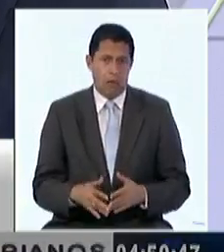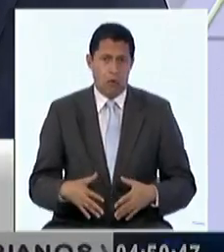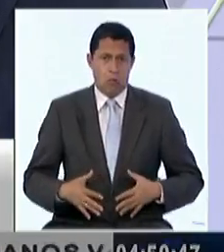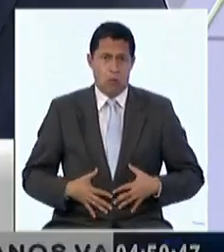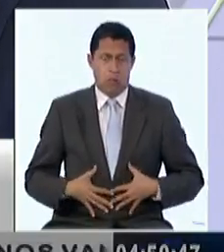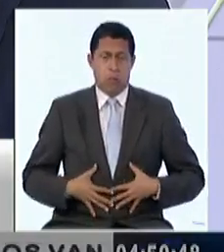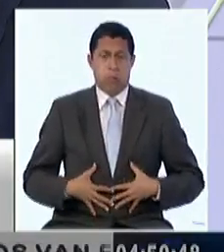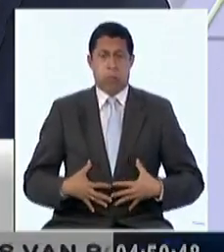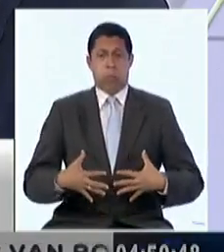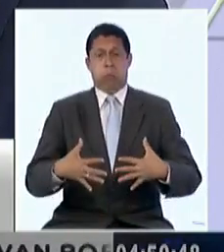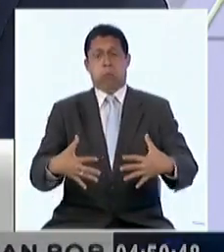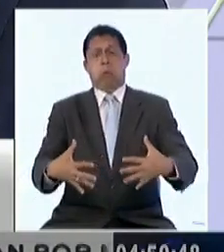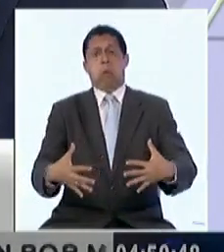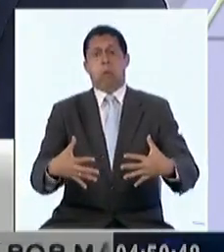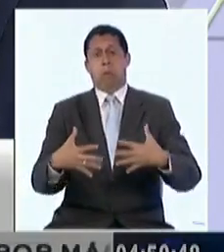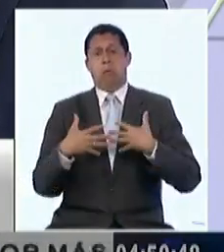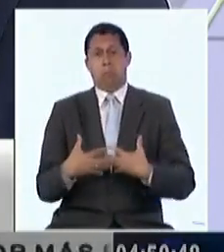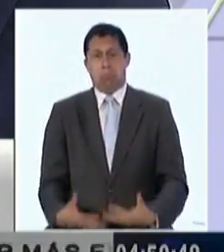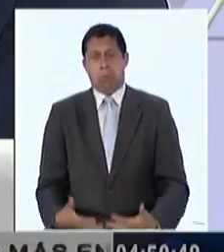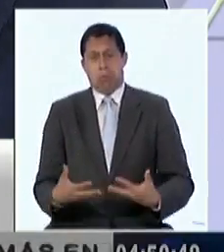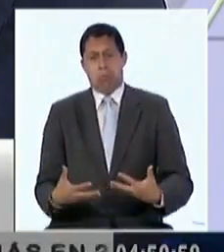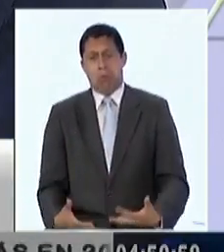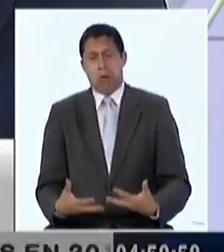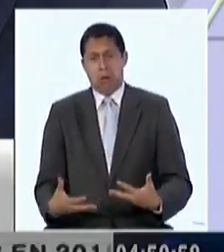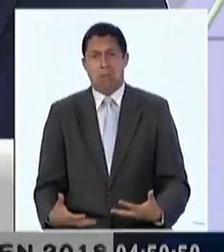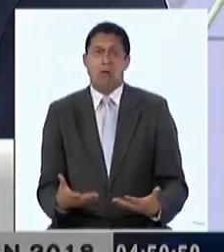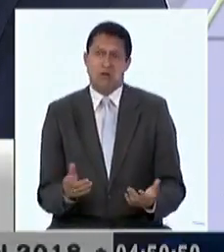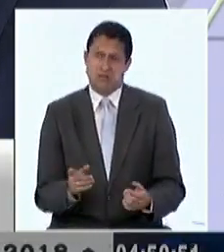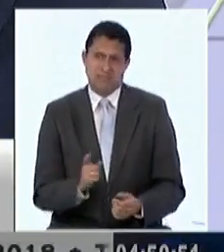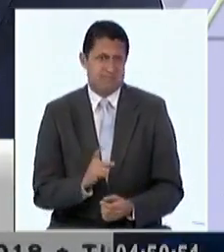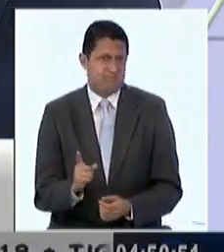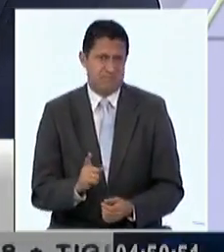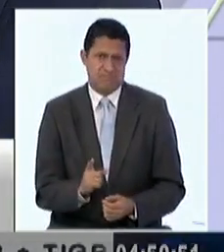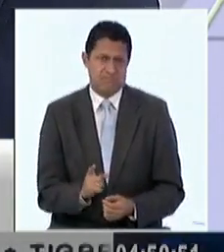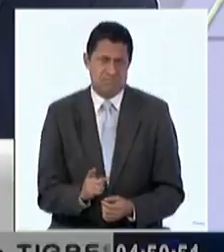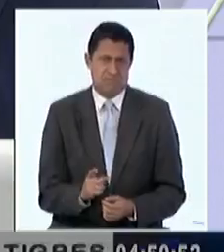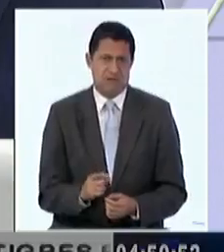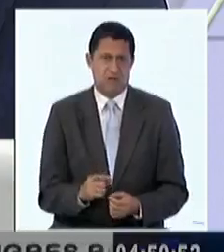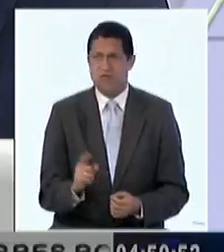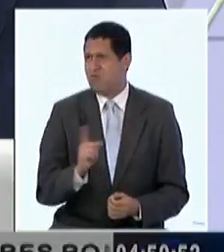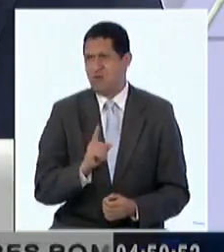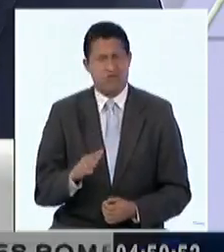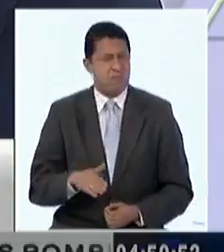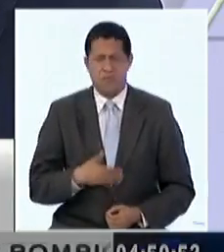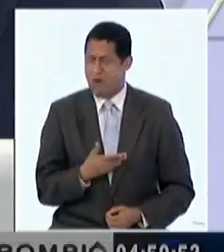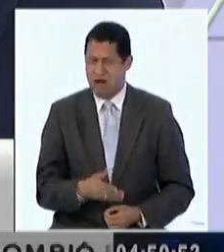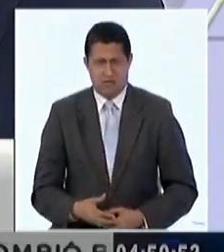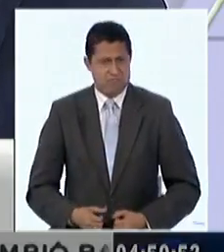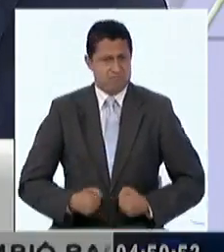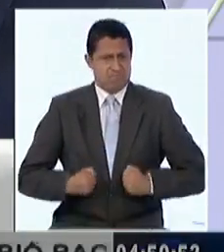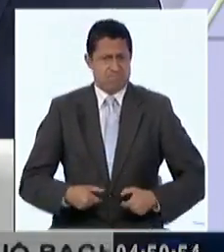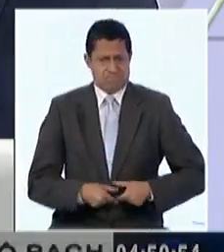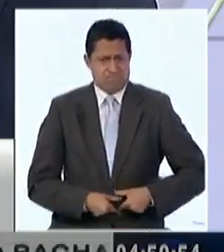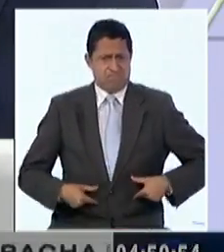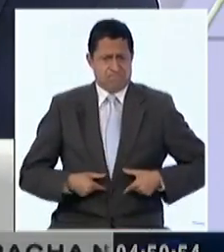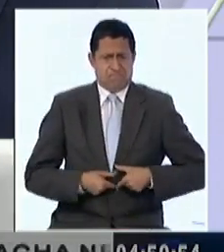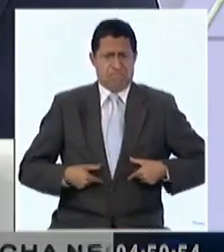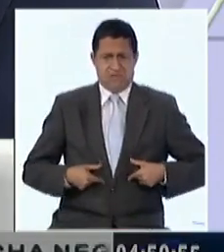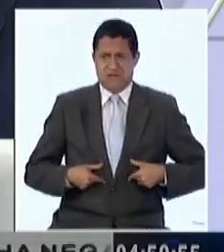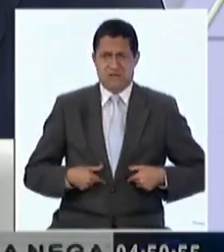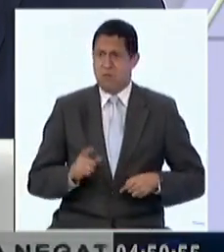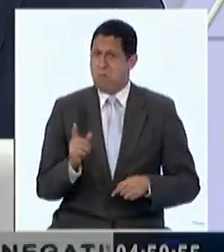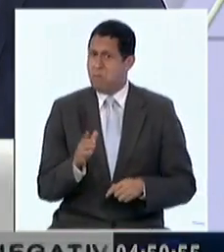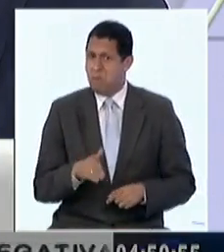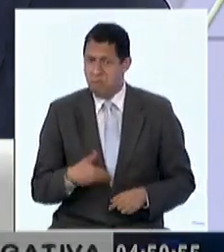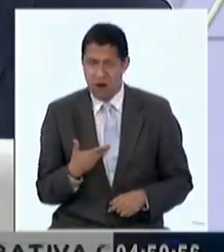pared abdominal porque los músculos del abdomen o los rectos abdominales están diastáticos, no son candidatos para este procedimiento. Muchas veces no son